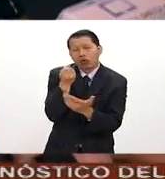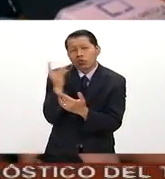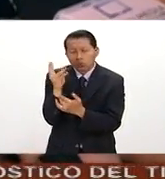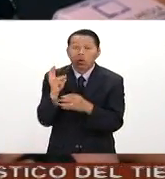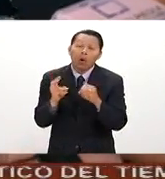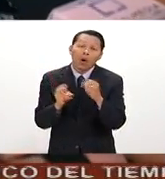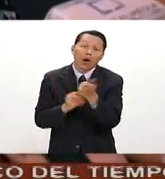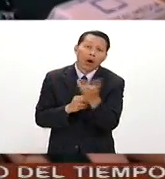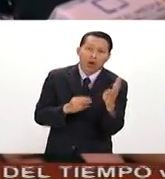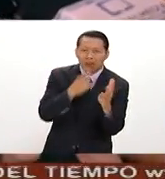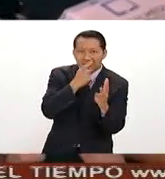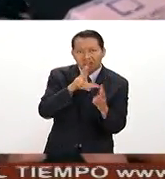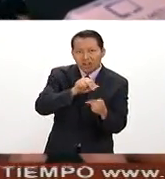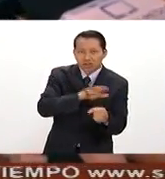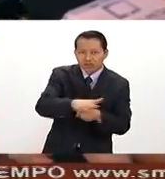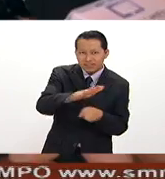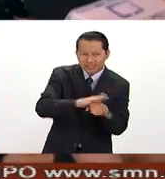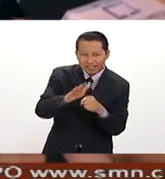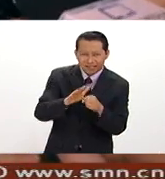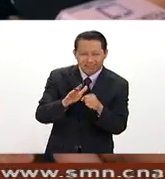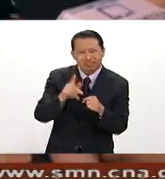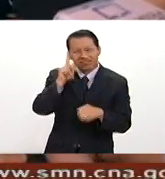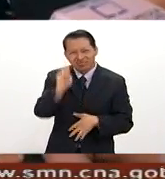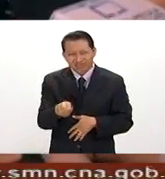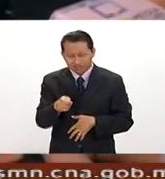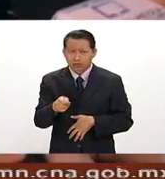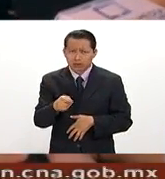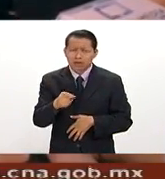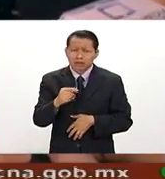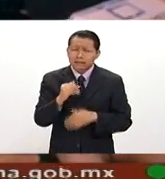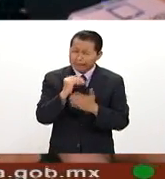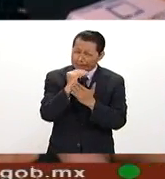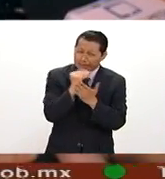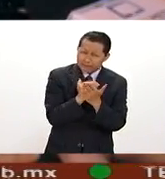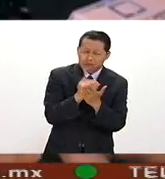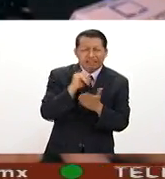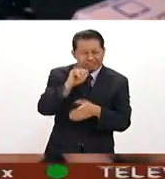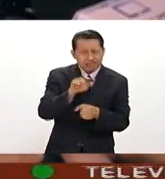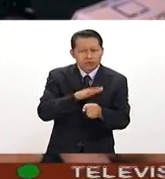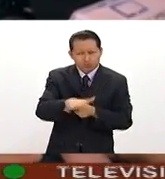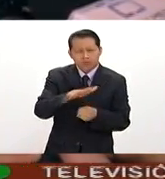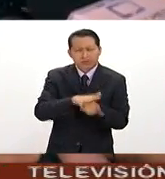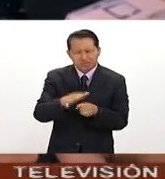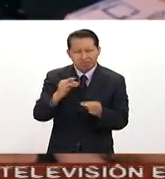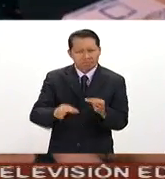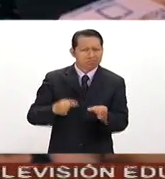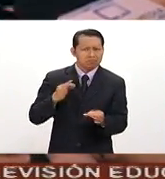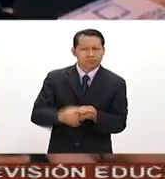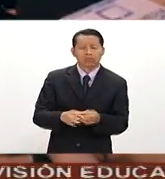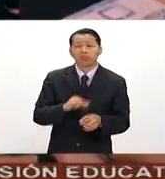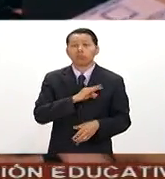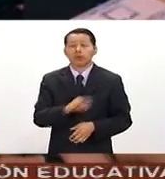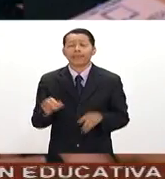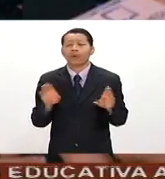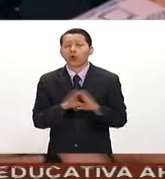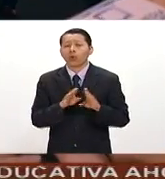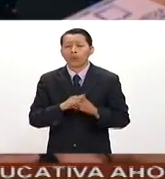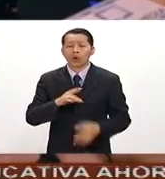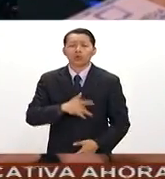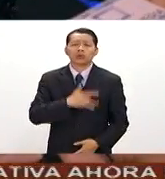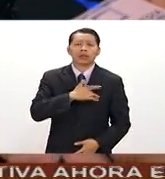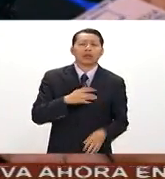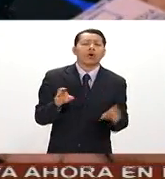encuentran que no fue suficiente. Quiere decir que el recorte fue suficiente y que por lo tanto pues, se siente